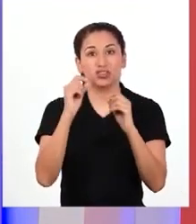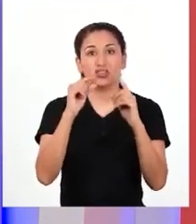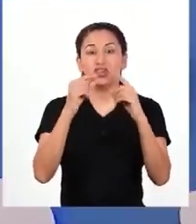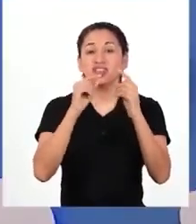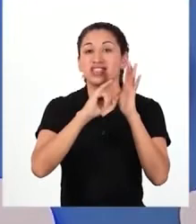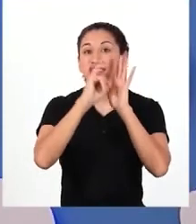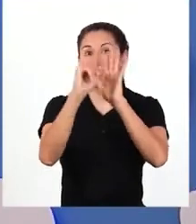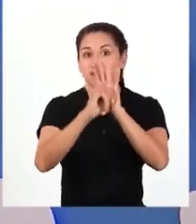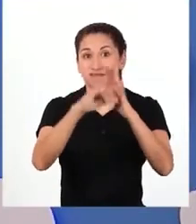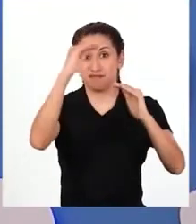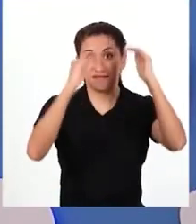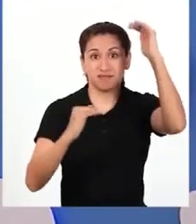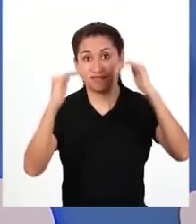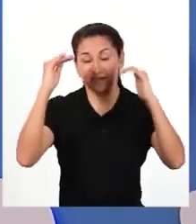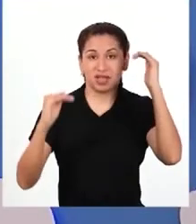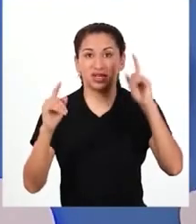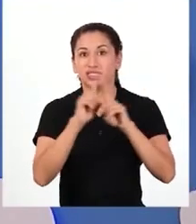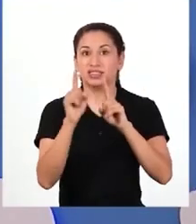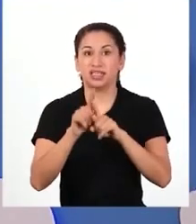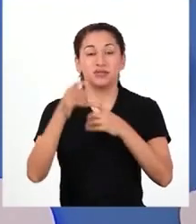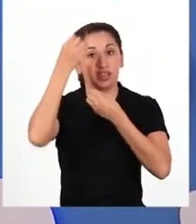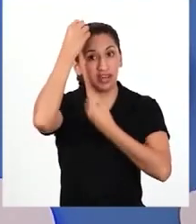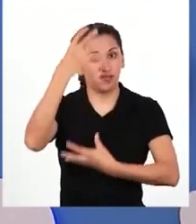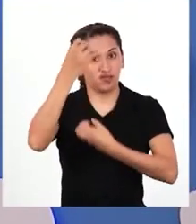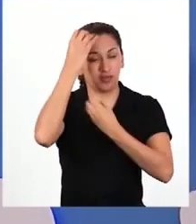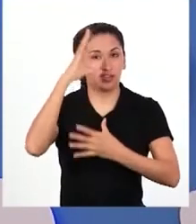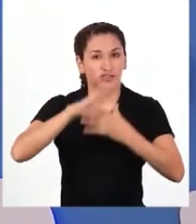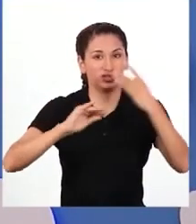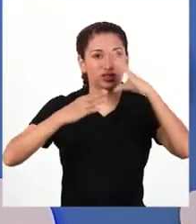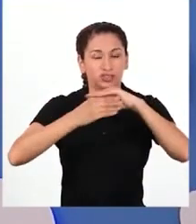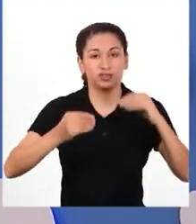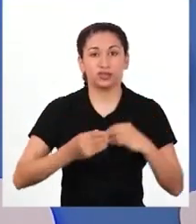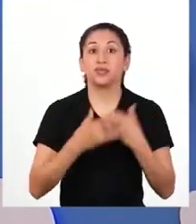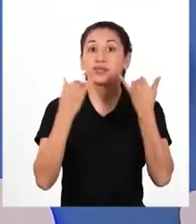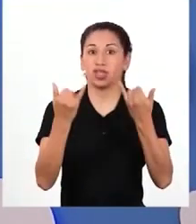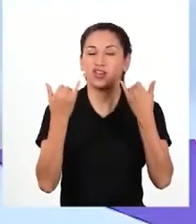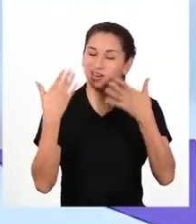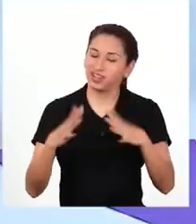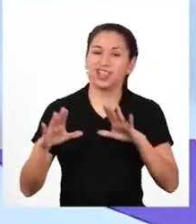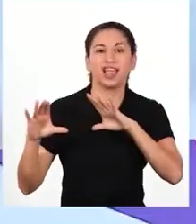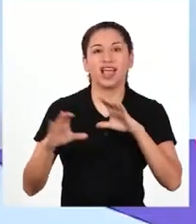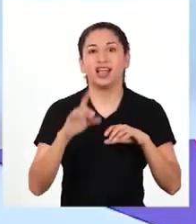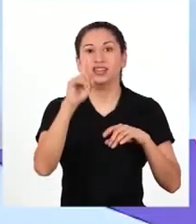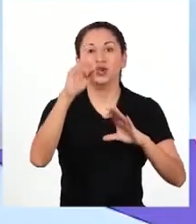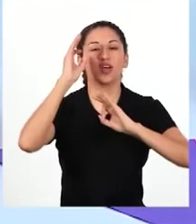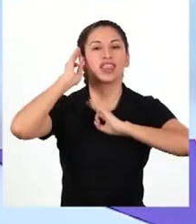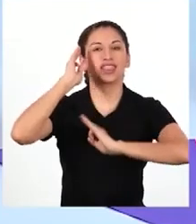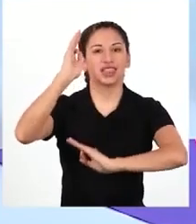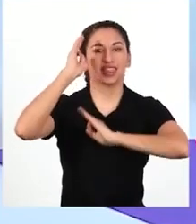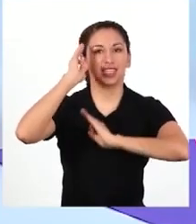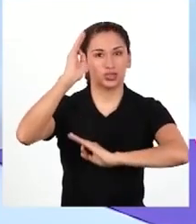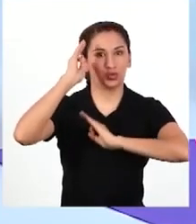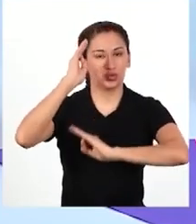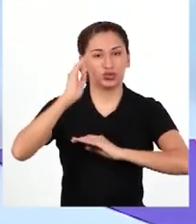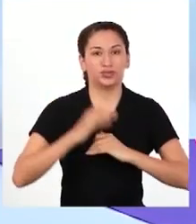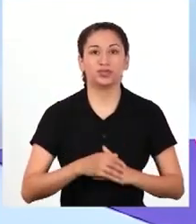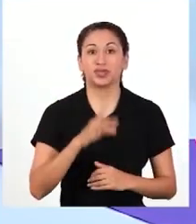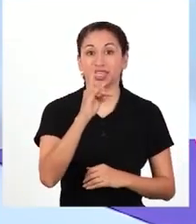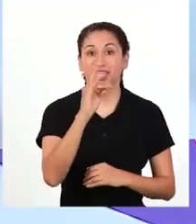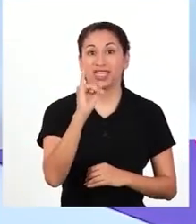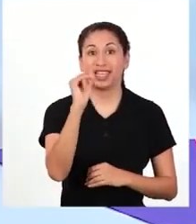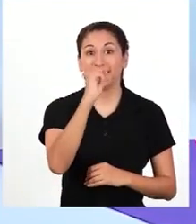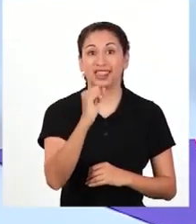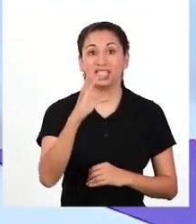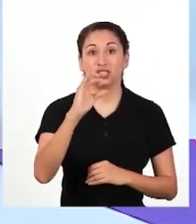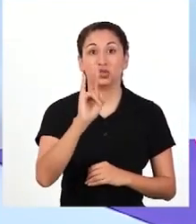históricos. A partir de ello, hemos elaborado un discurso. El discurso permite que, con nuestros